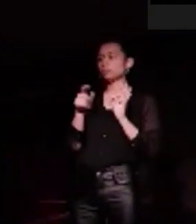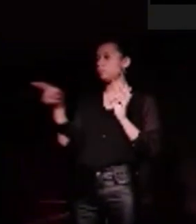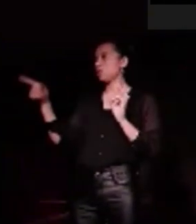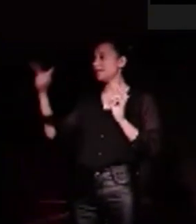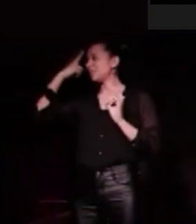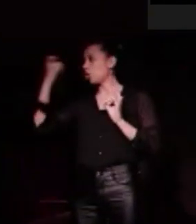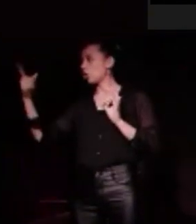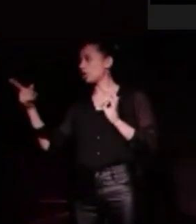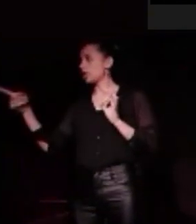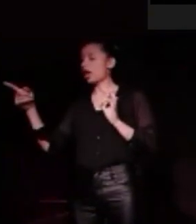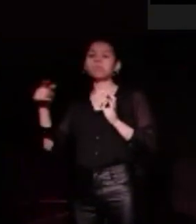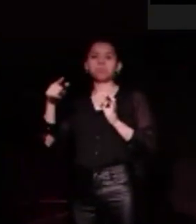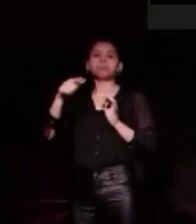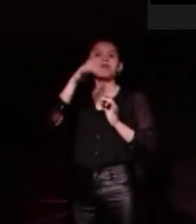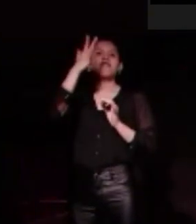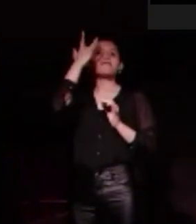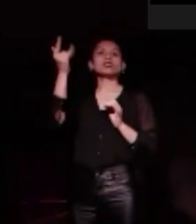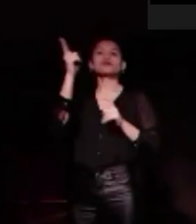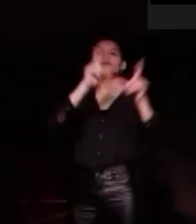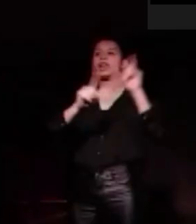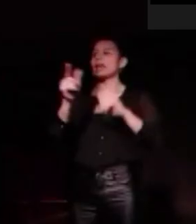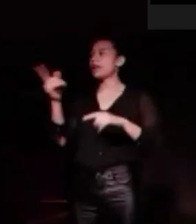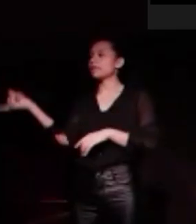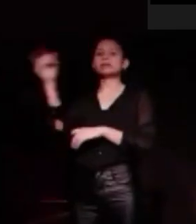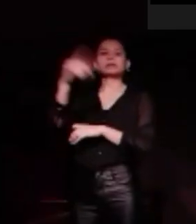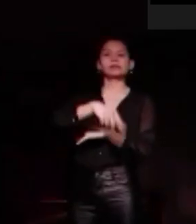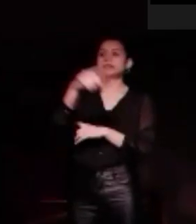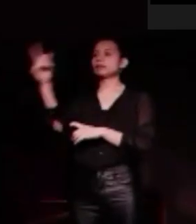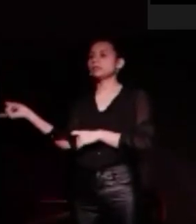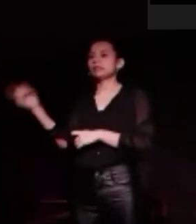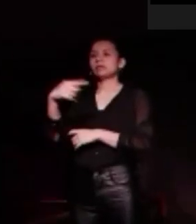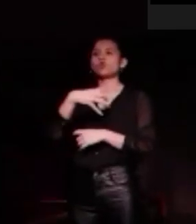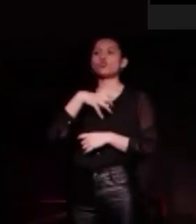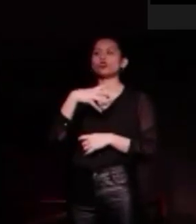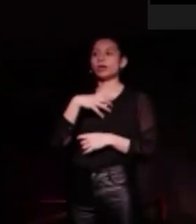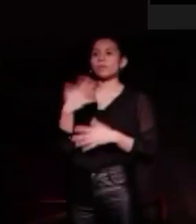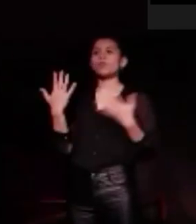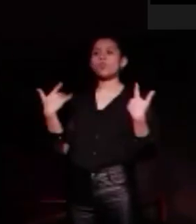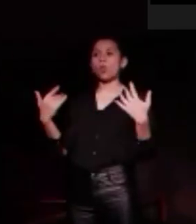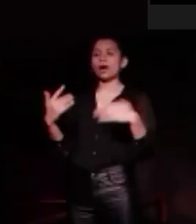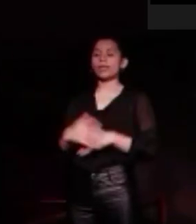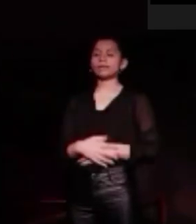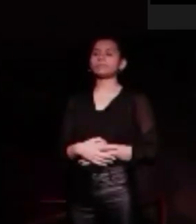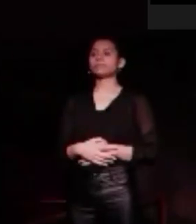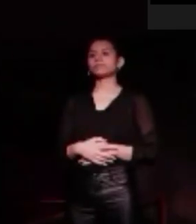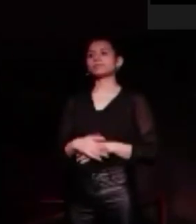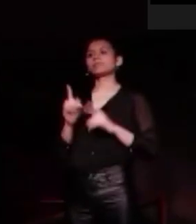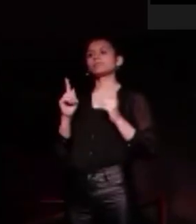en filosofía y letras, en ciencias exactas. Y desde la comunidad, docentes,